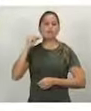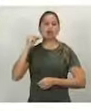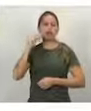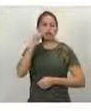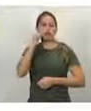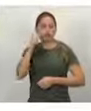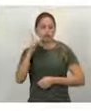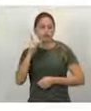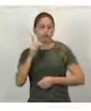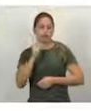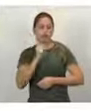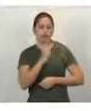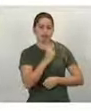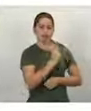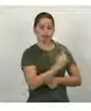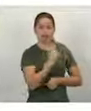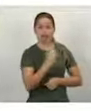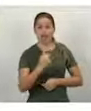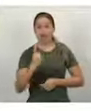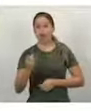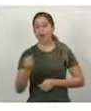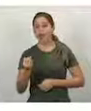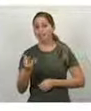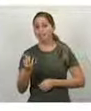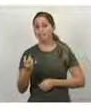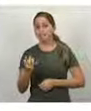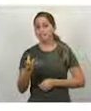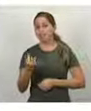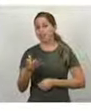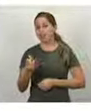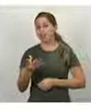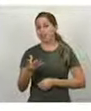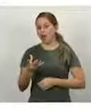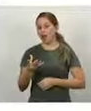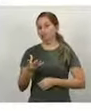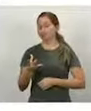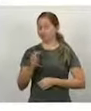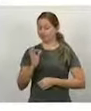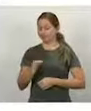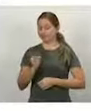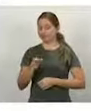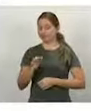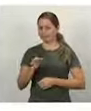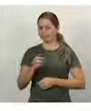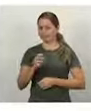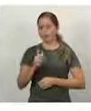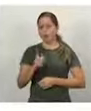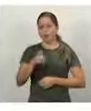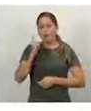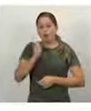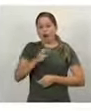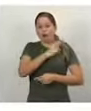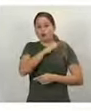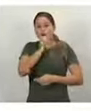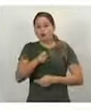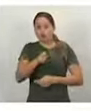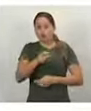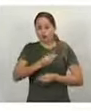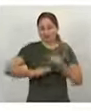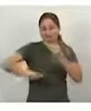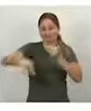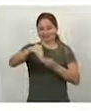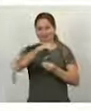descubrir cada una de las mentiras del tirano. Los acusados se convirtieron en